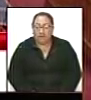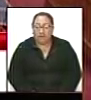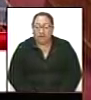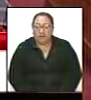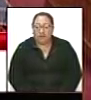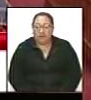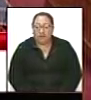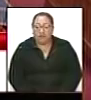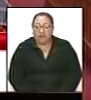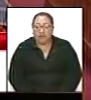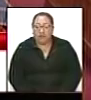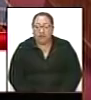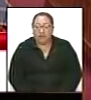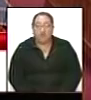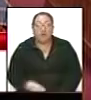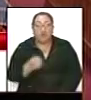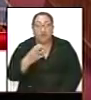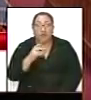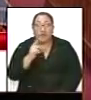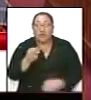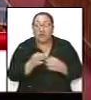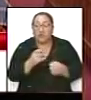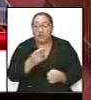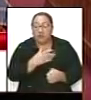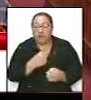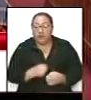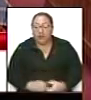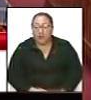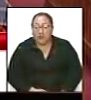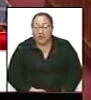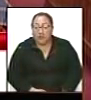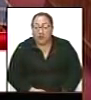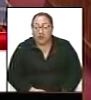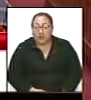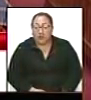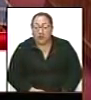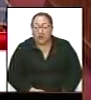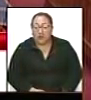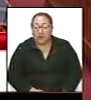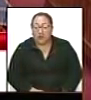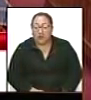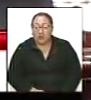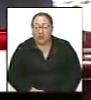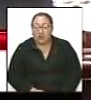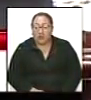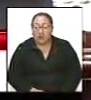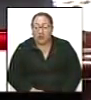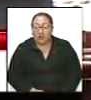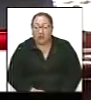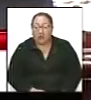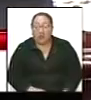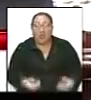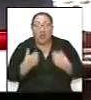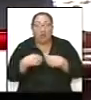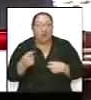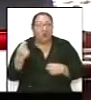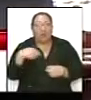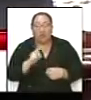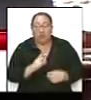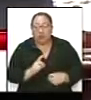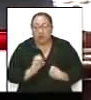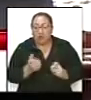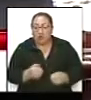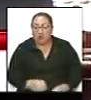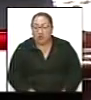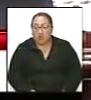Bien, tal como lo ha precisado... Me informa el oficial mayor que el señor abogado no se encuentra presente en las instalaciones del